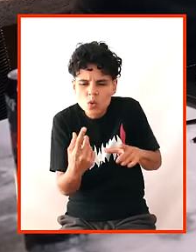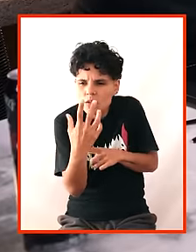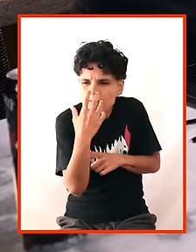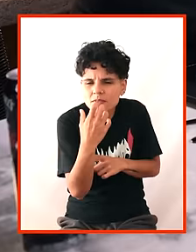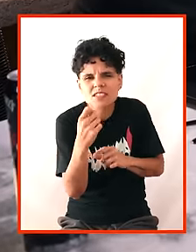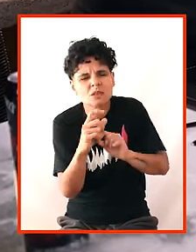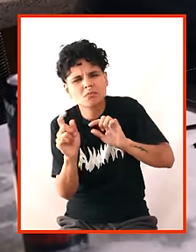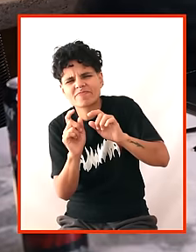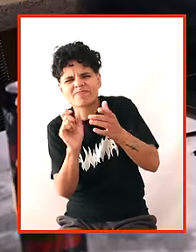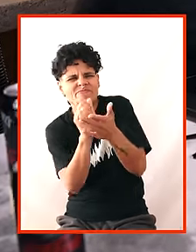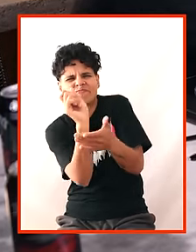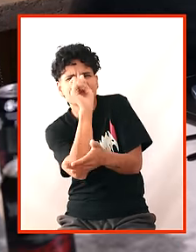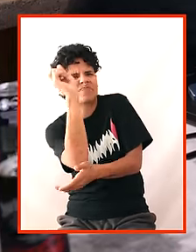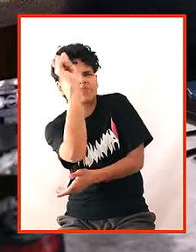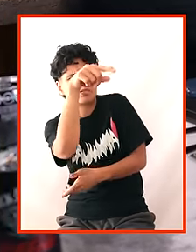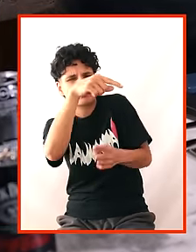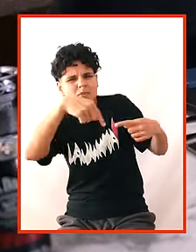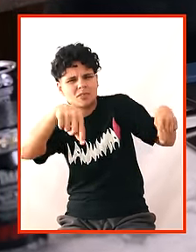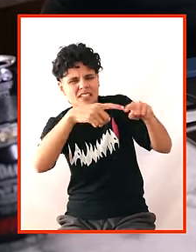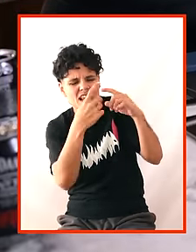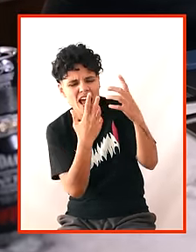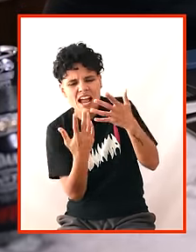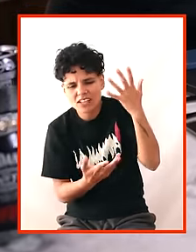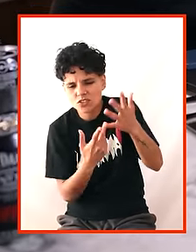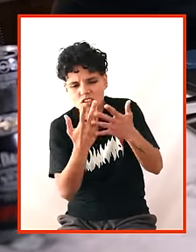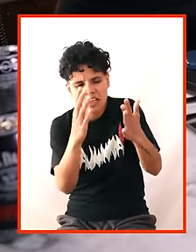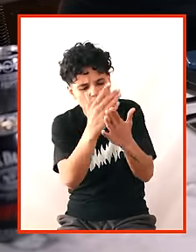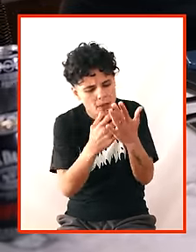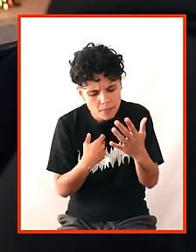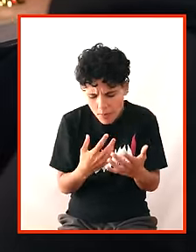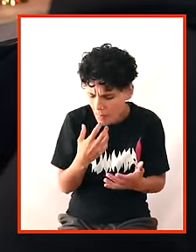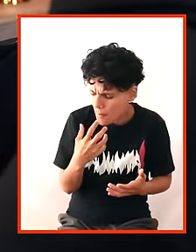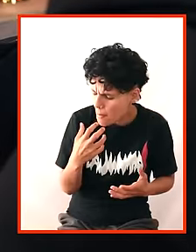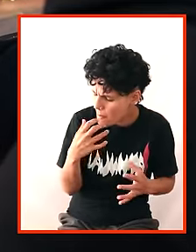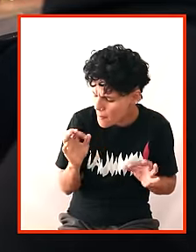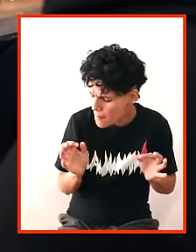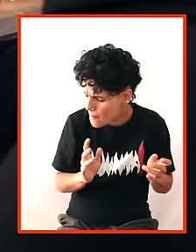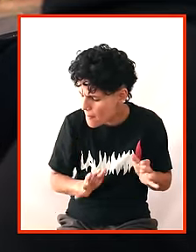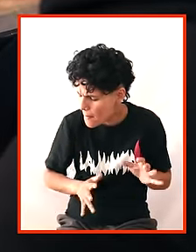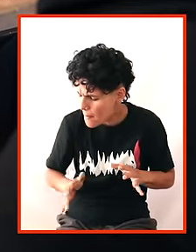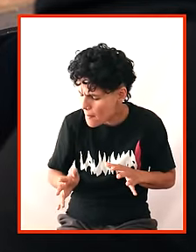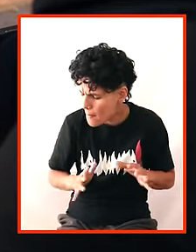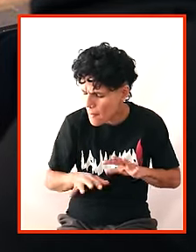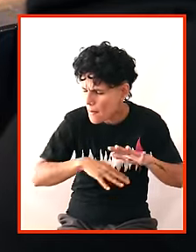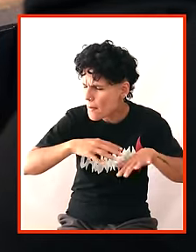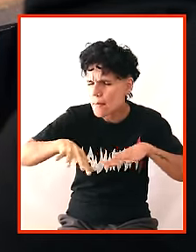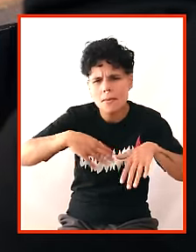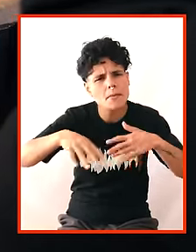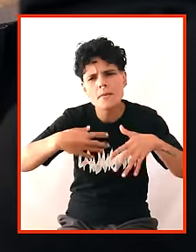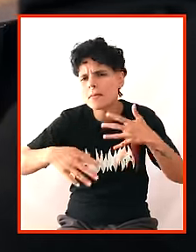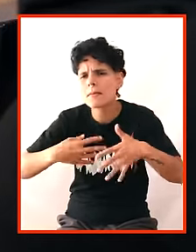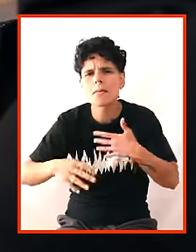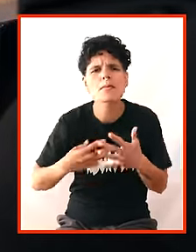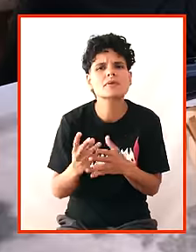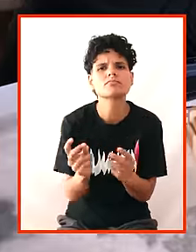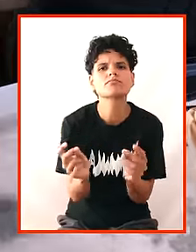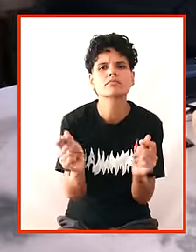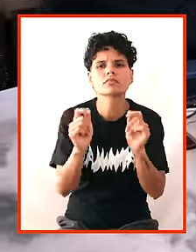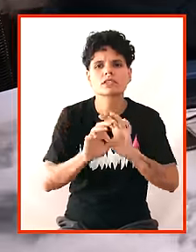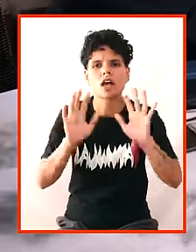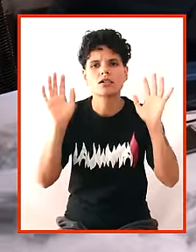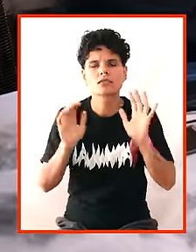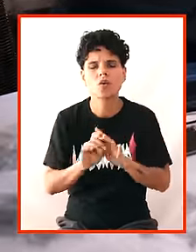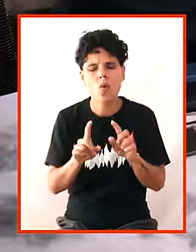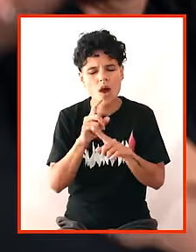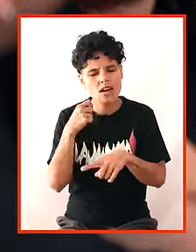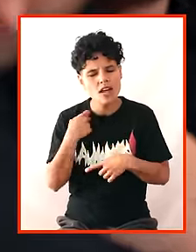apretado. Sí, como que llegamos, ya estas son las canciones, nos pusimos a tocar y las grabamos y fue como... Ya, chao. Como rápido, casi como un